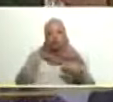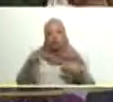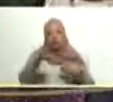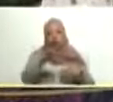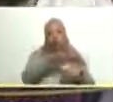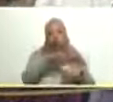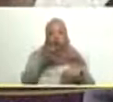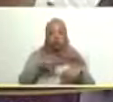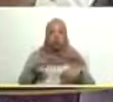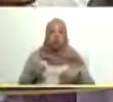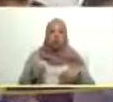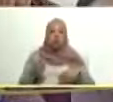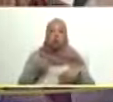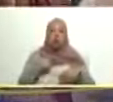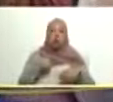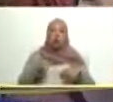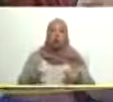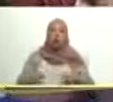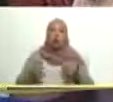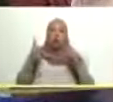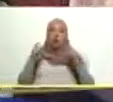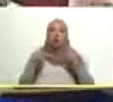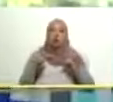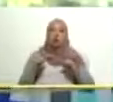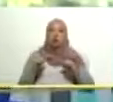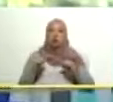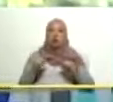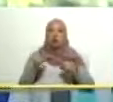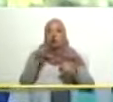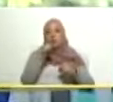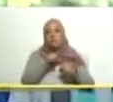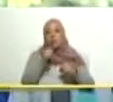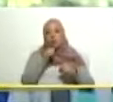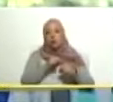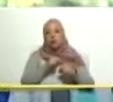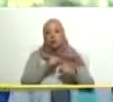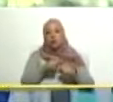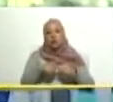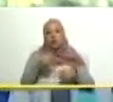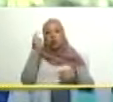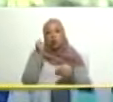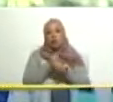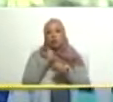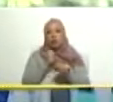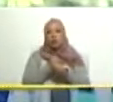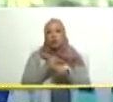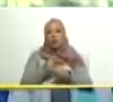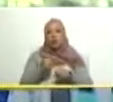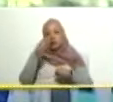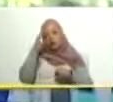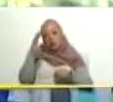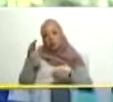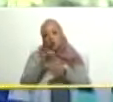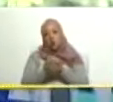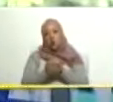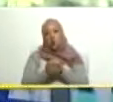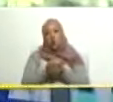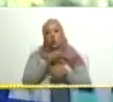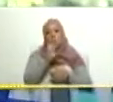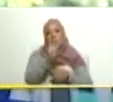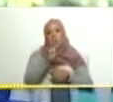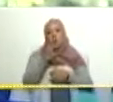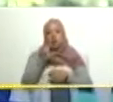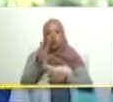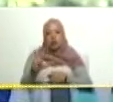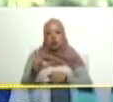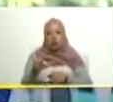Y yo me voy a permitir, con su paciencia y su permiso, saludar a los 43